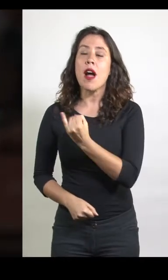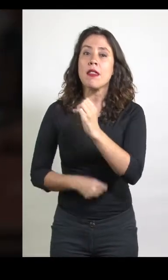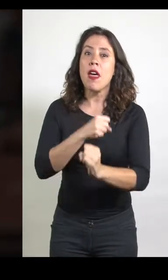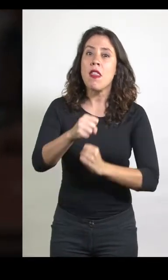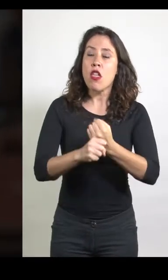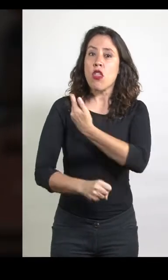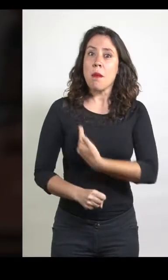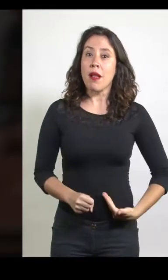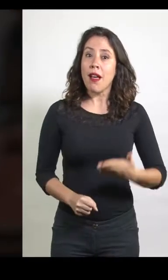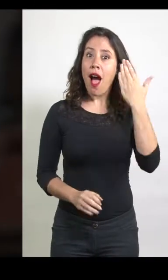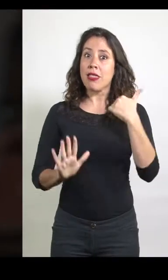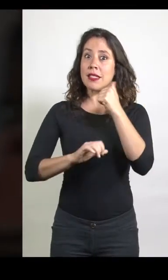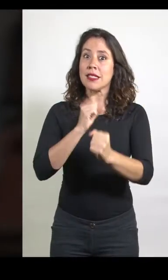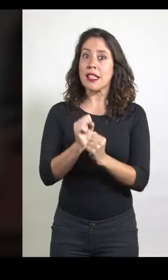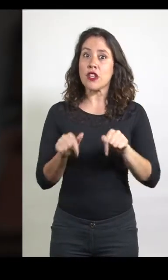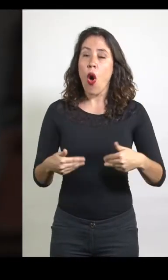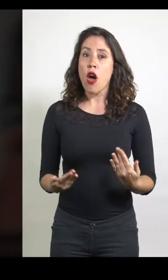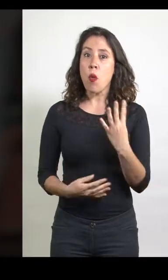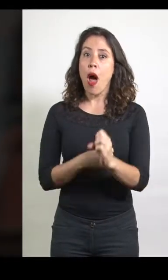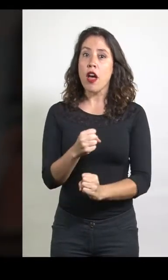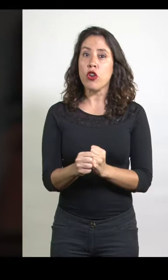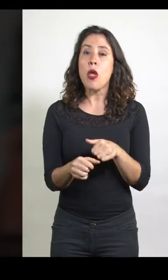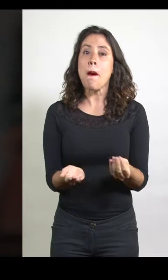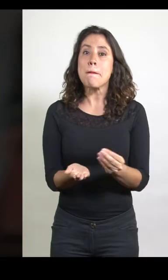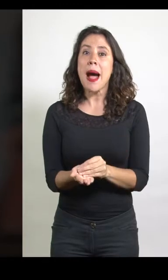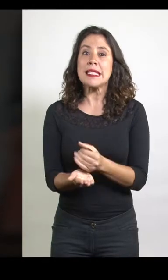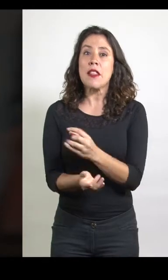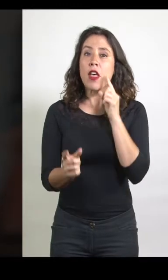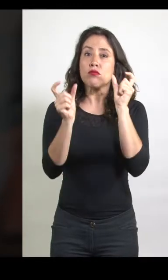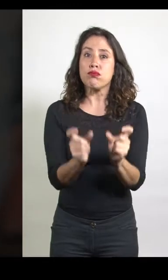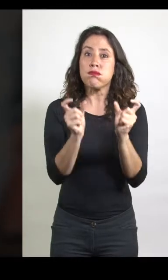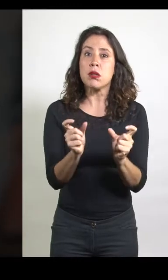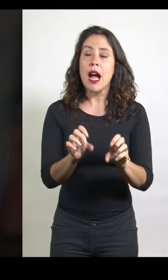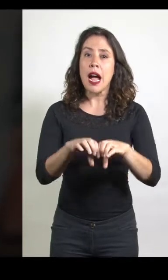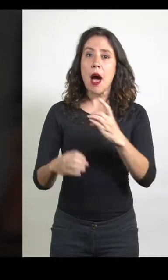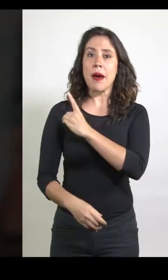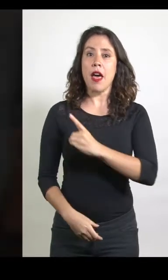presidencial de 6 a 4 años y el aumento de la fiscalización de la Cámara de Diputados.